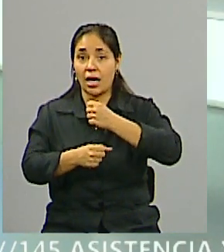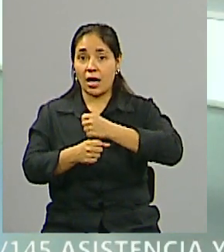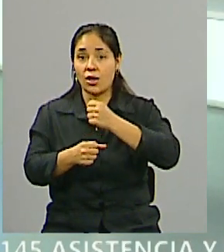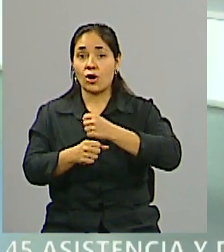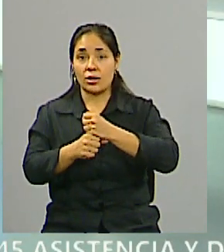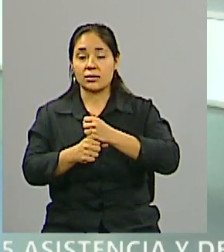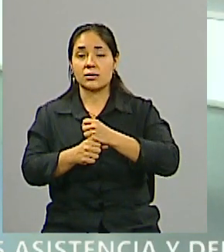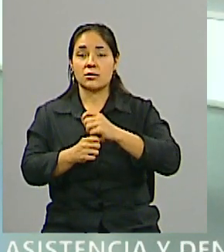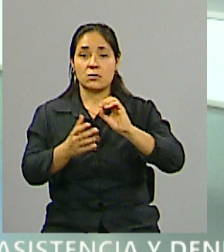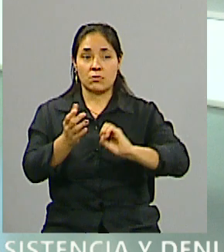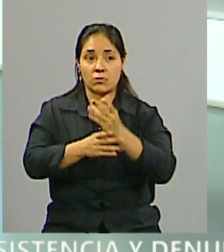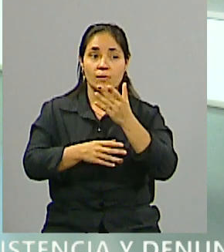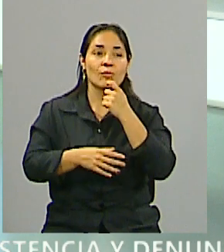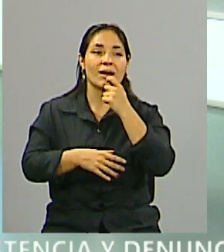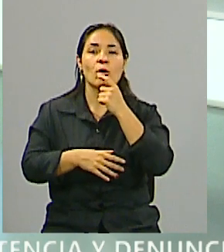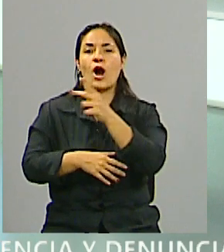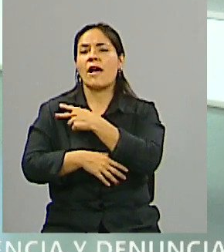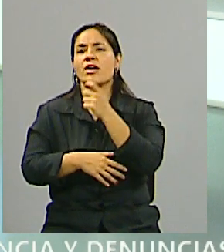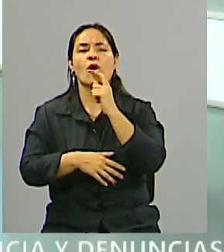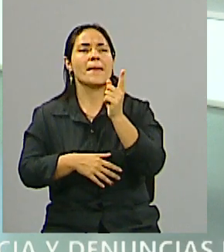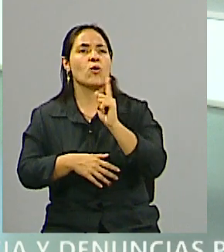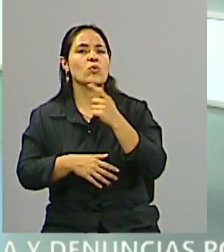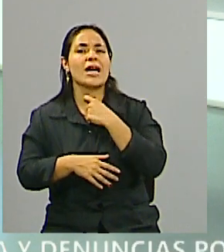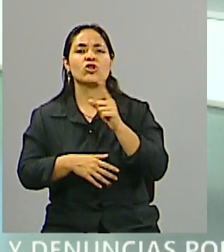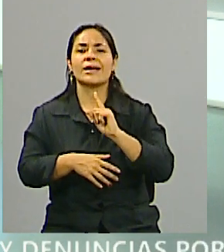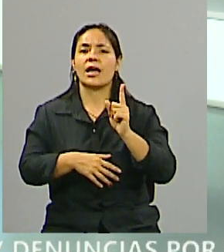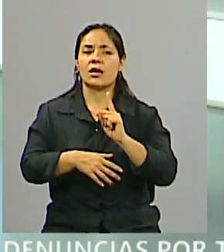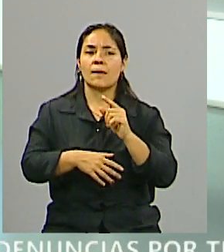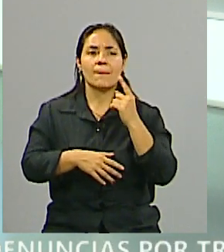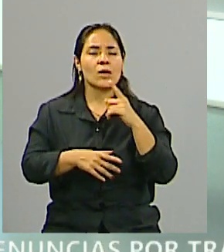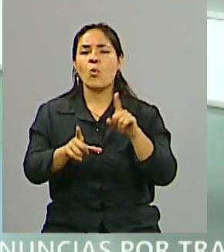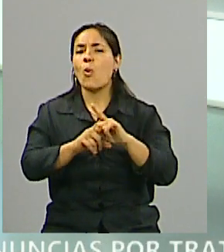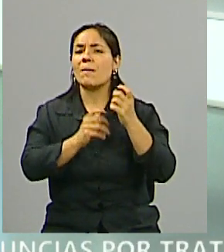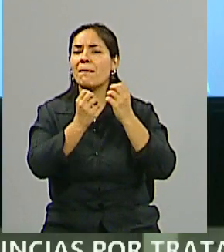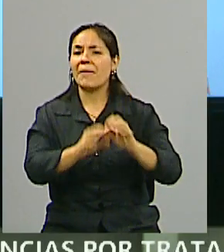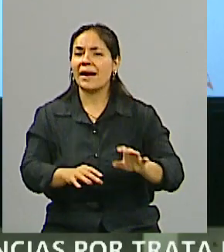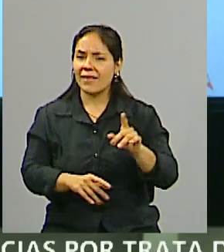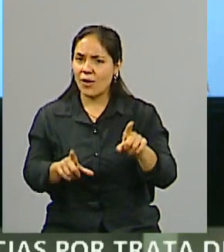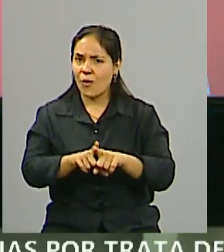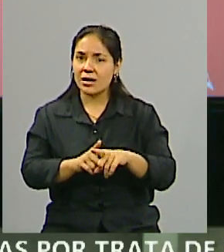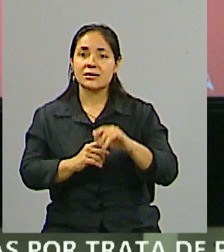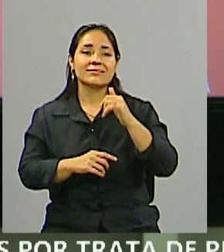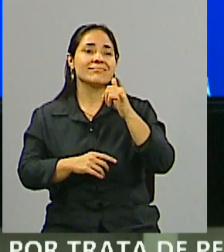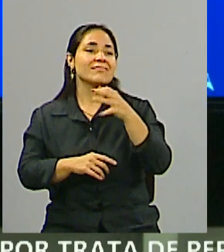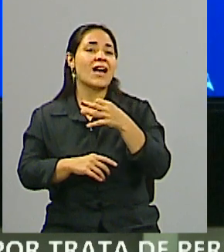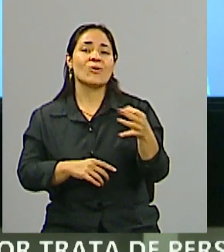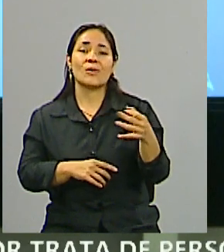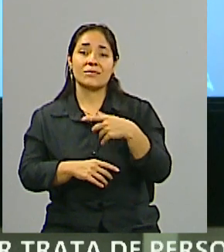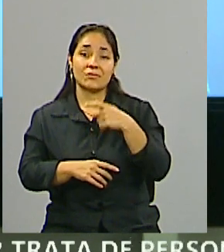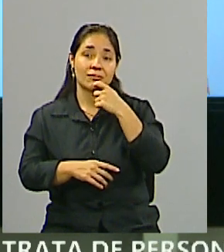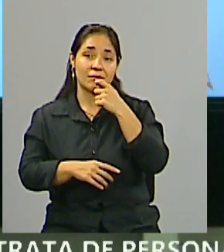yo no quiero tener un jefe, pero terminás perdiendo. Qué bueno lo que decís, porque en general